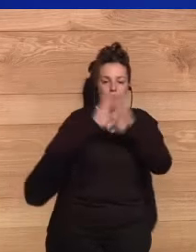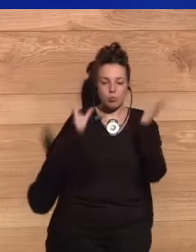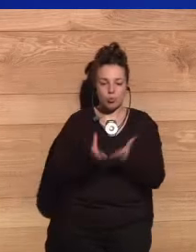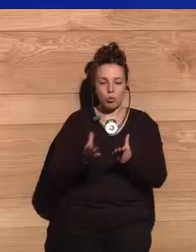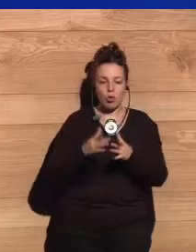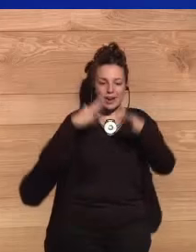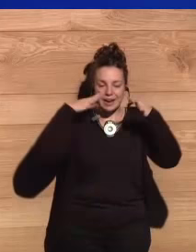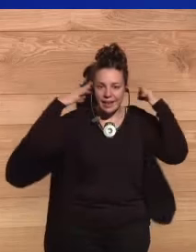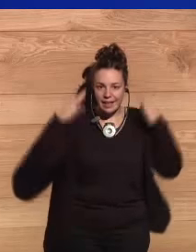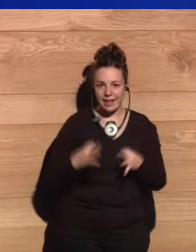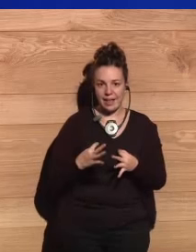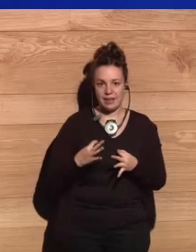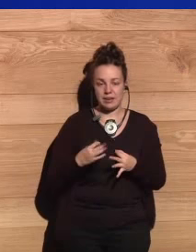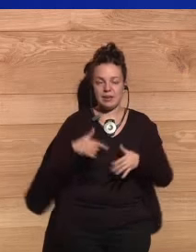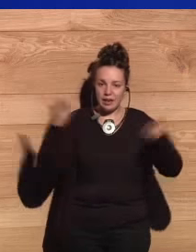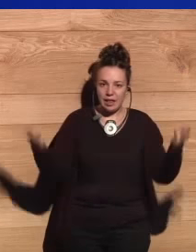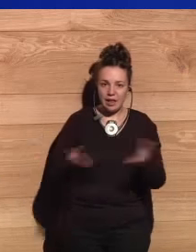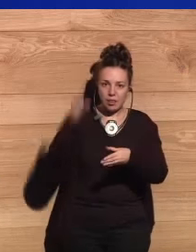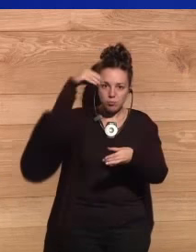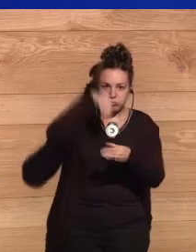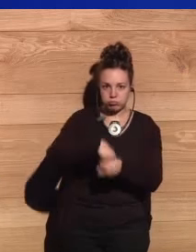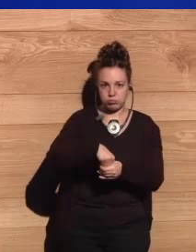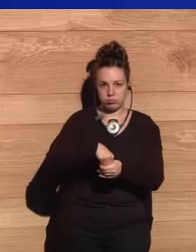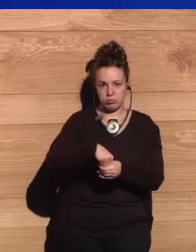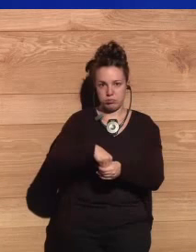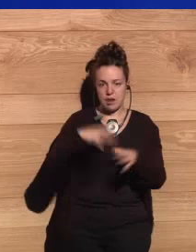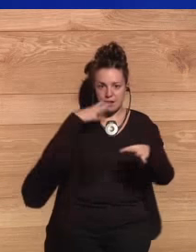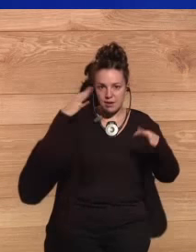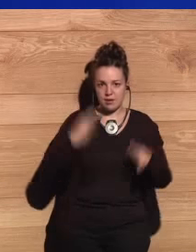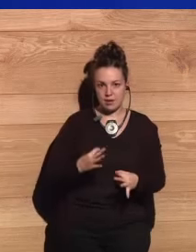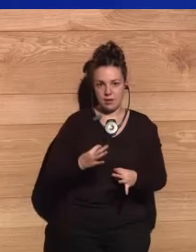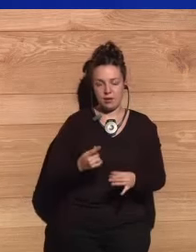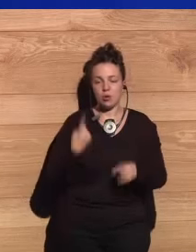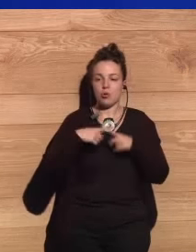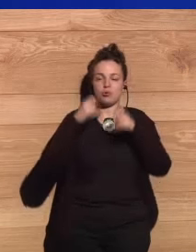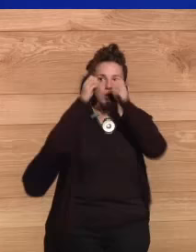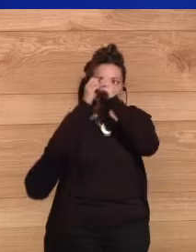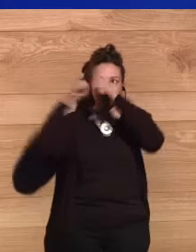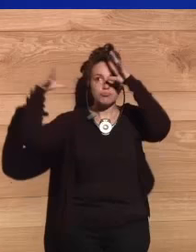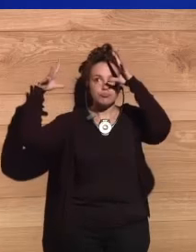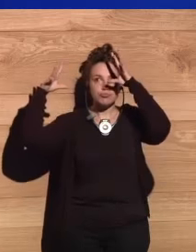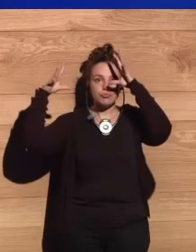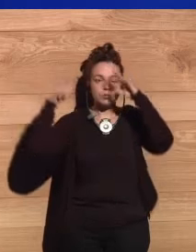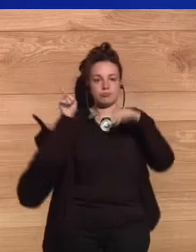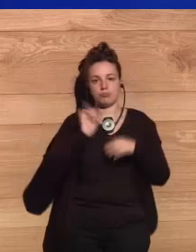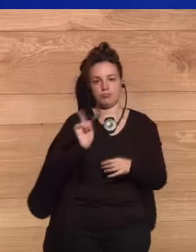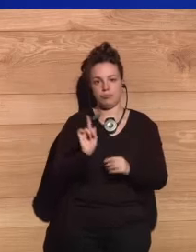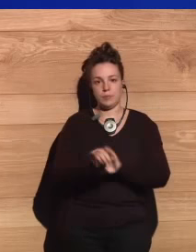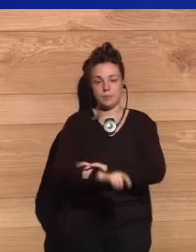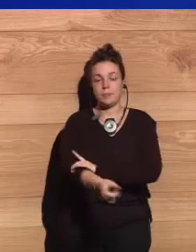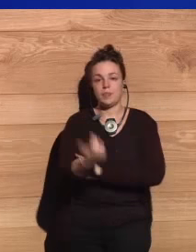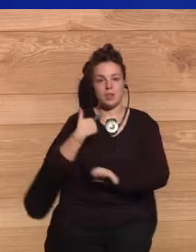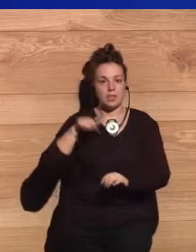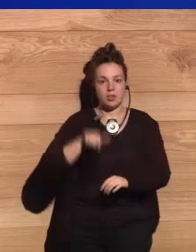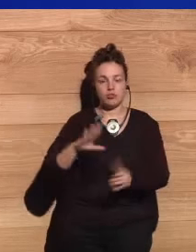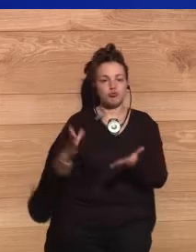real esa ligereza y no en lo fantasmagórico de lo imaginario. Y eso cambia